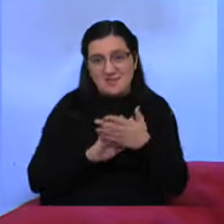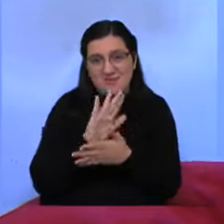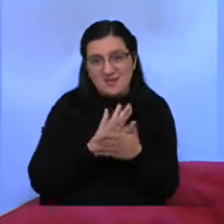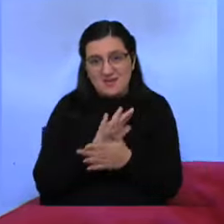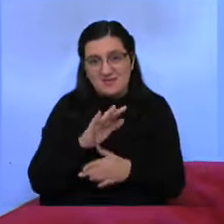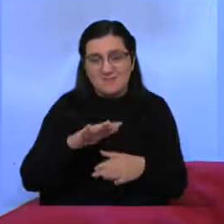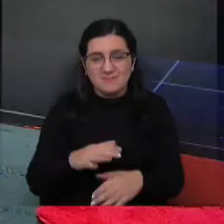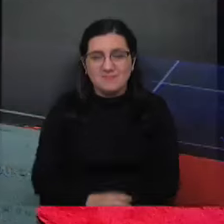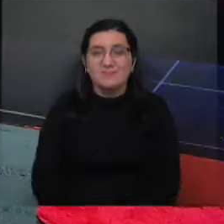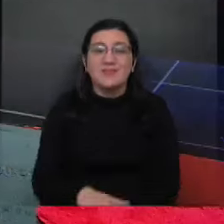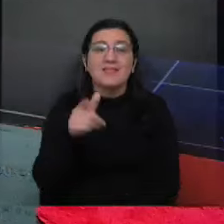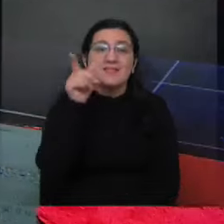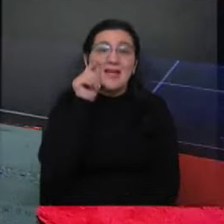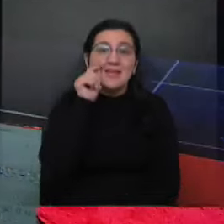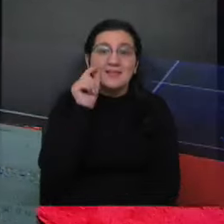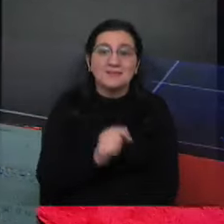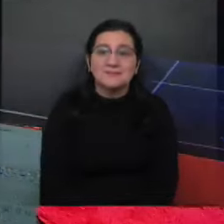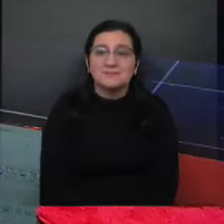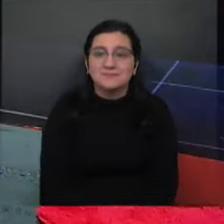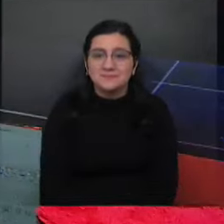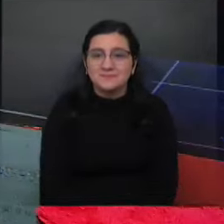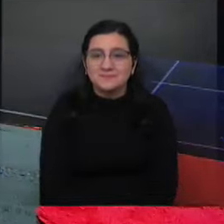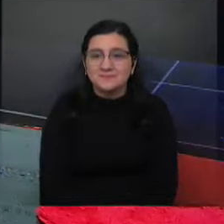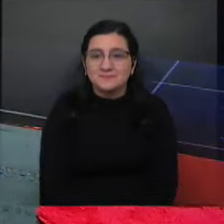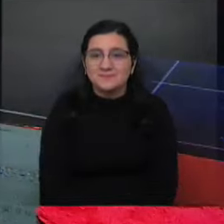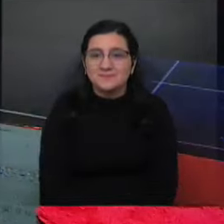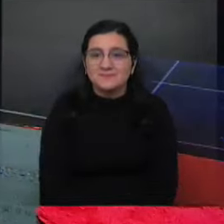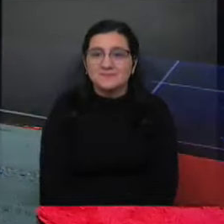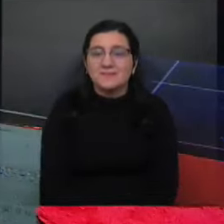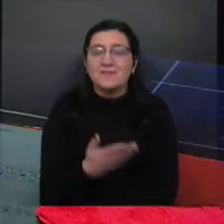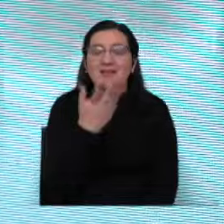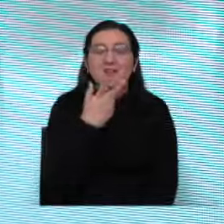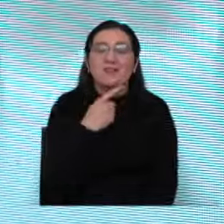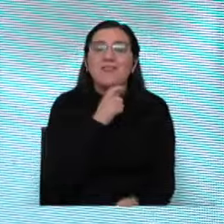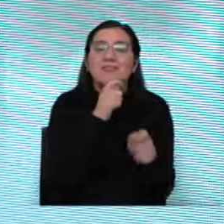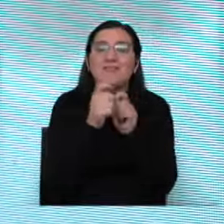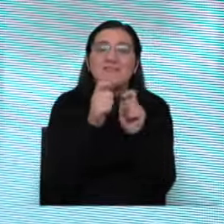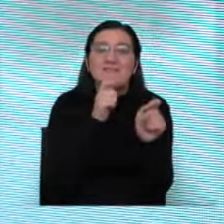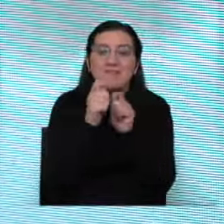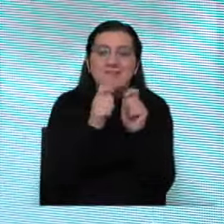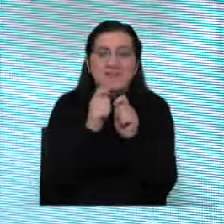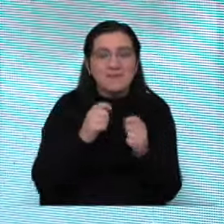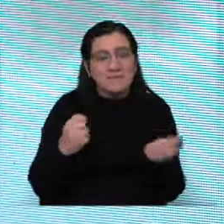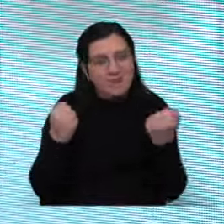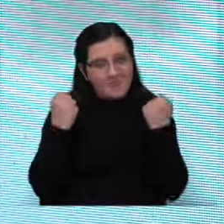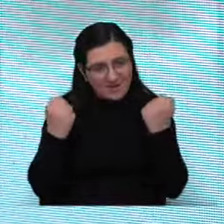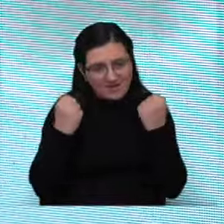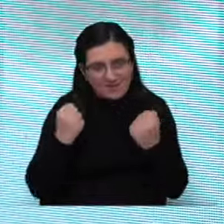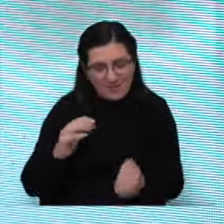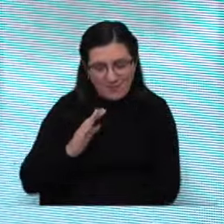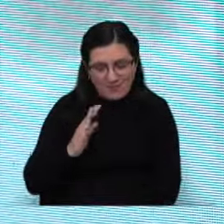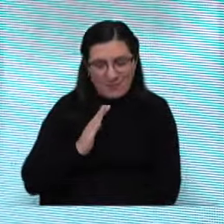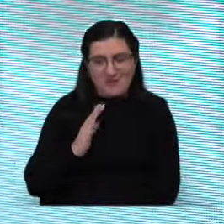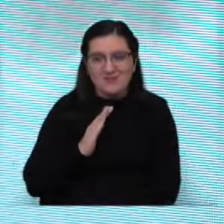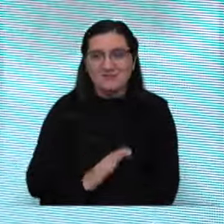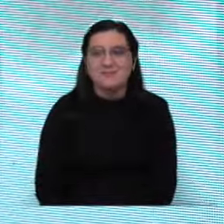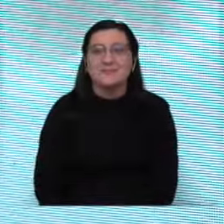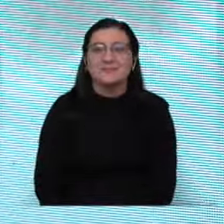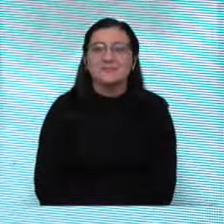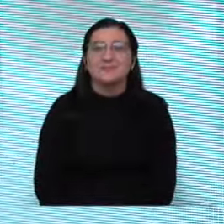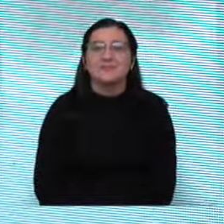entrenar taña te grita Me encantó la entrevista vamos arri las mujeres y muchos